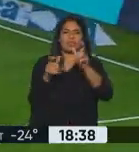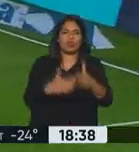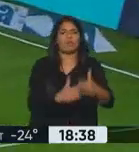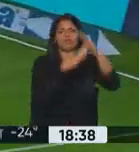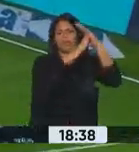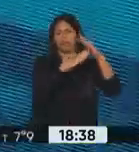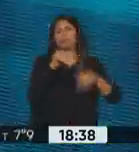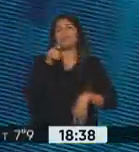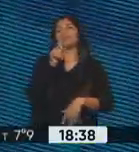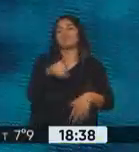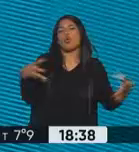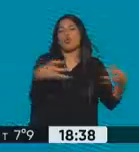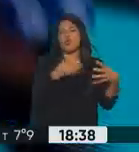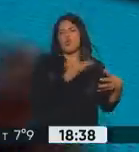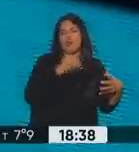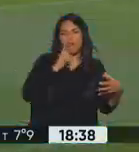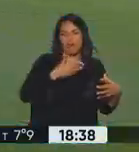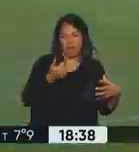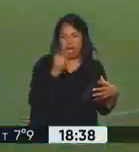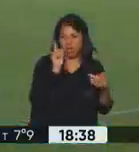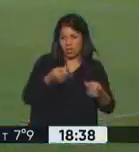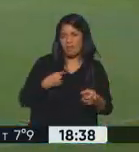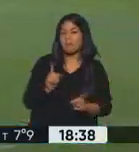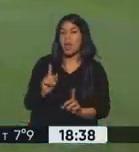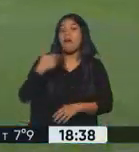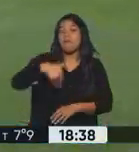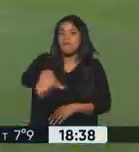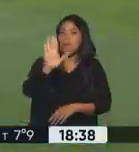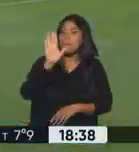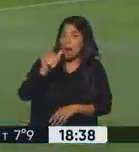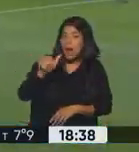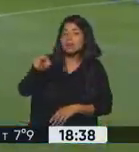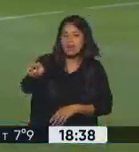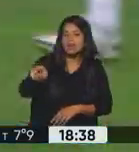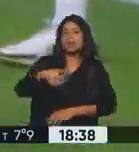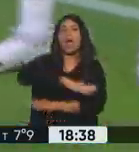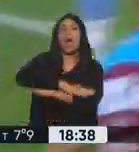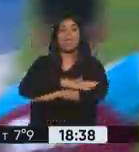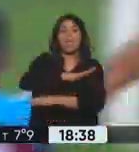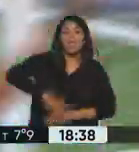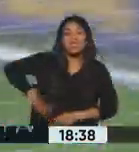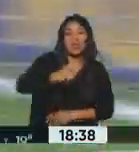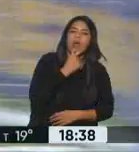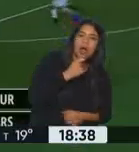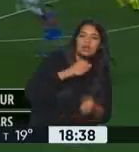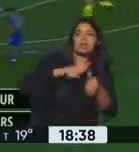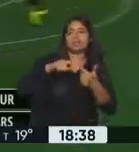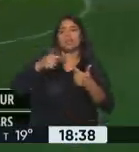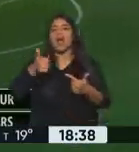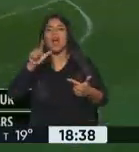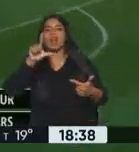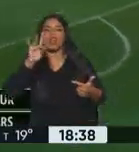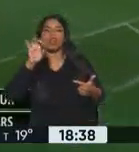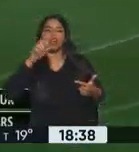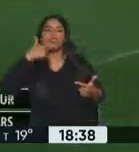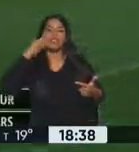cava y en la previa el martes jugarán en avellaneda racing y aldosivi de mar del plata también lo harán